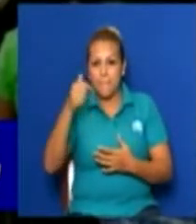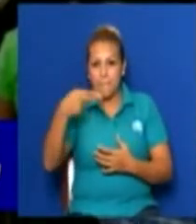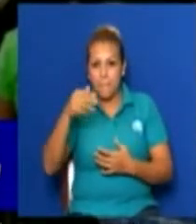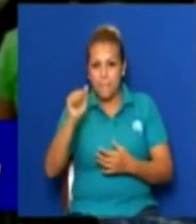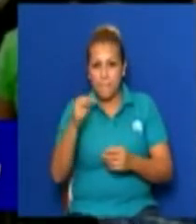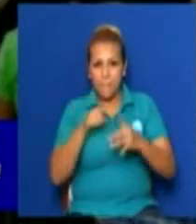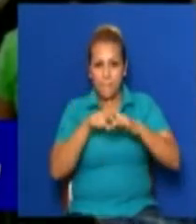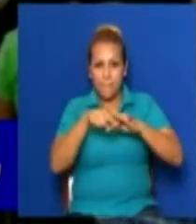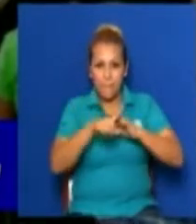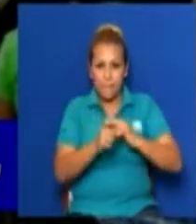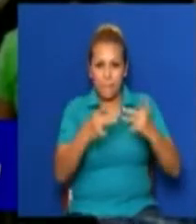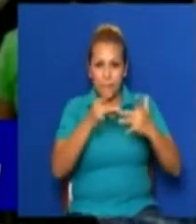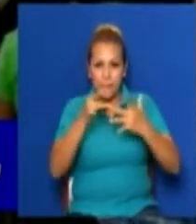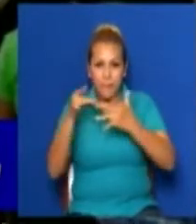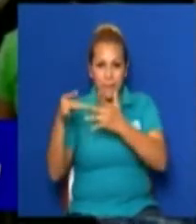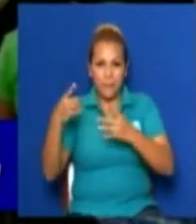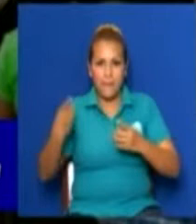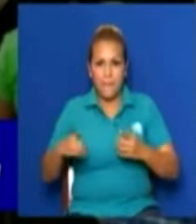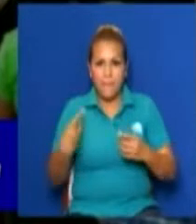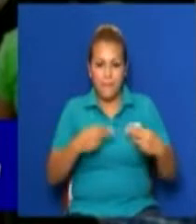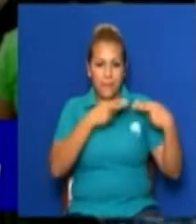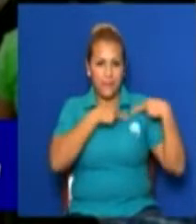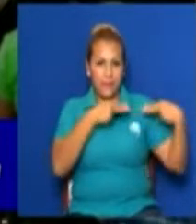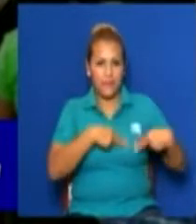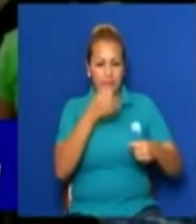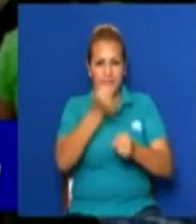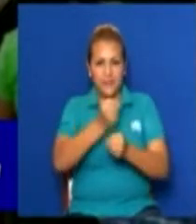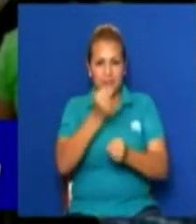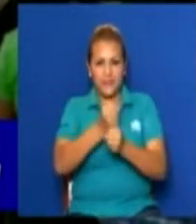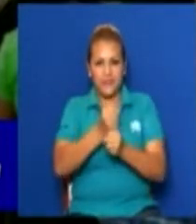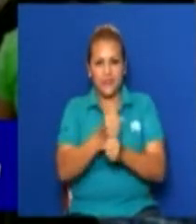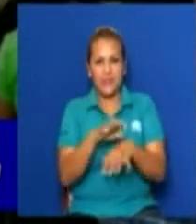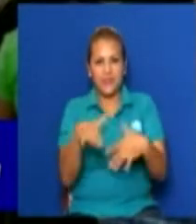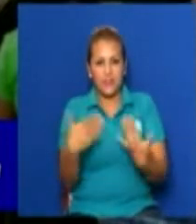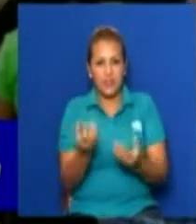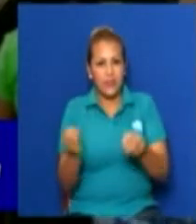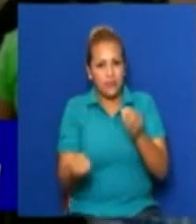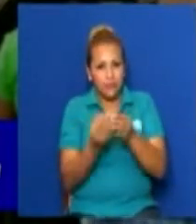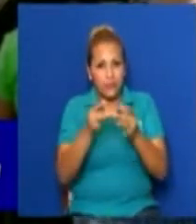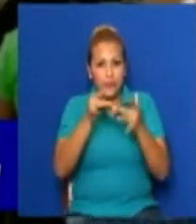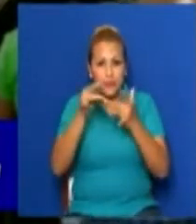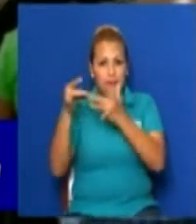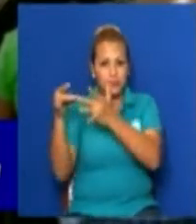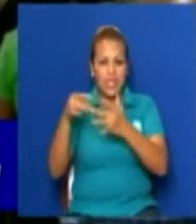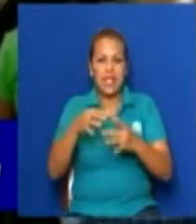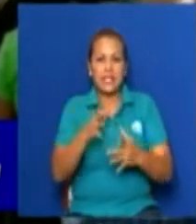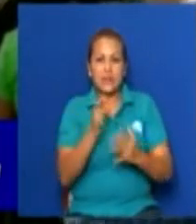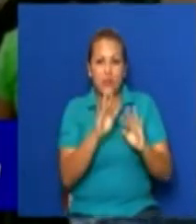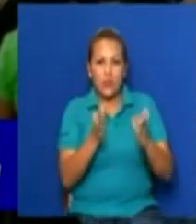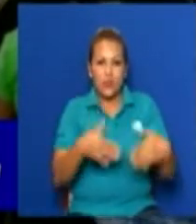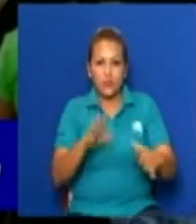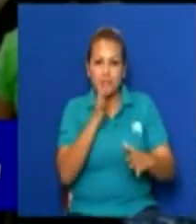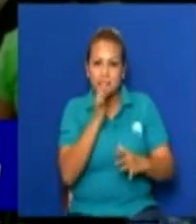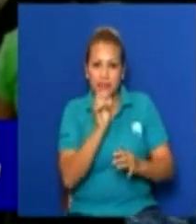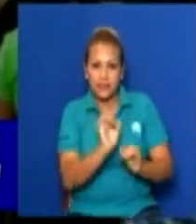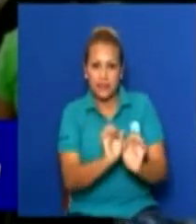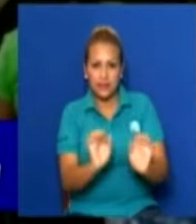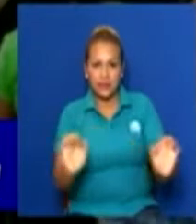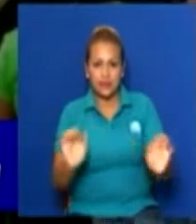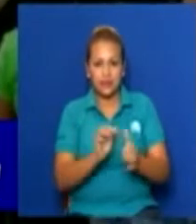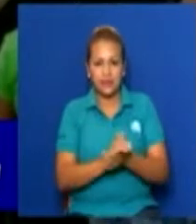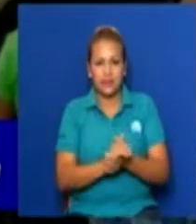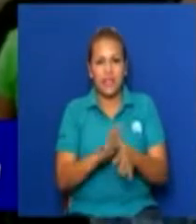psicóloga, especialista en derechos humanos y laborales, con énfasis en mujer y niñez, exfuncionaria de